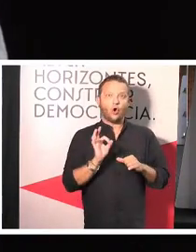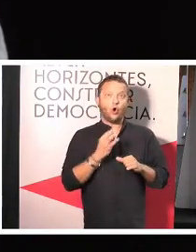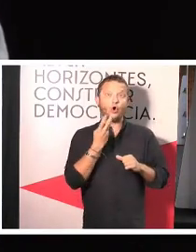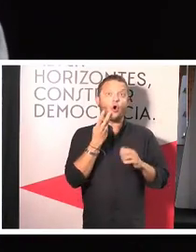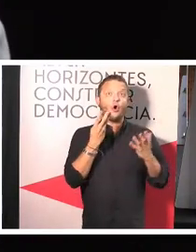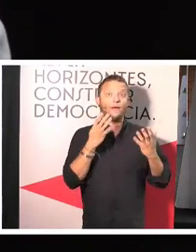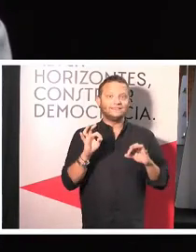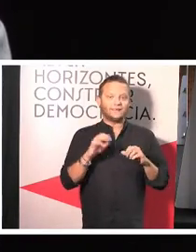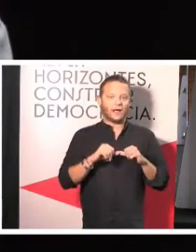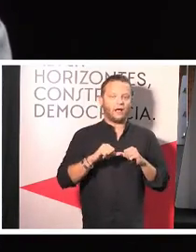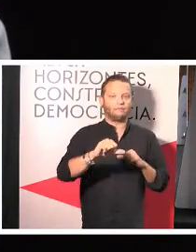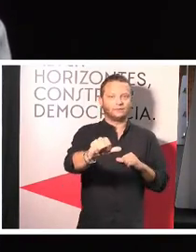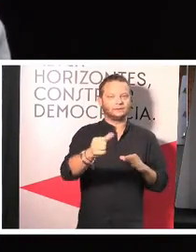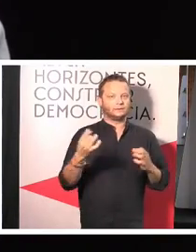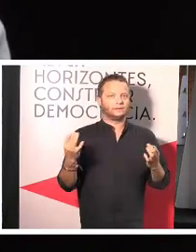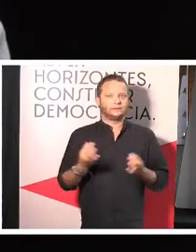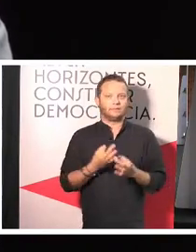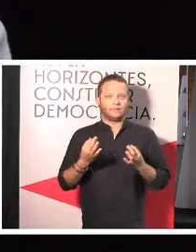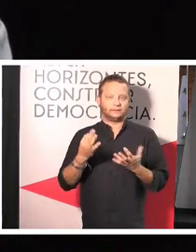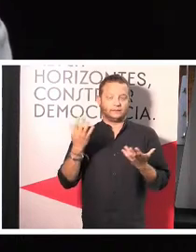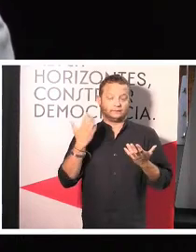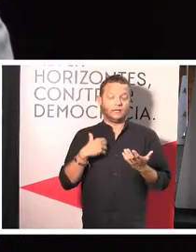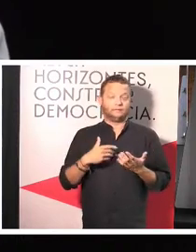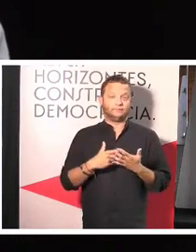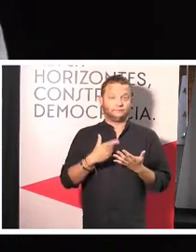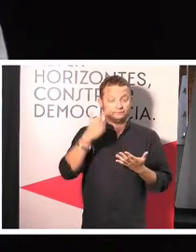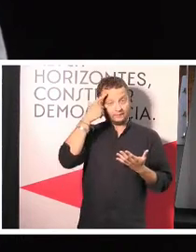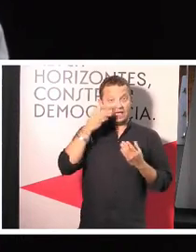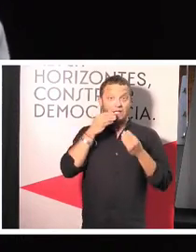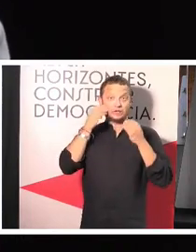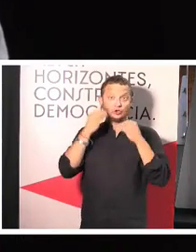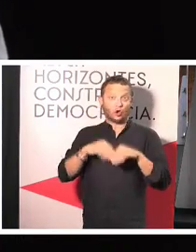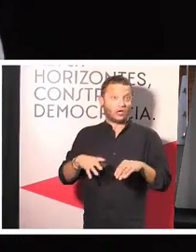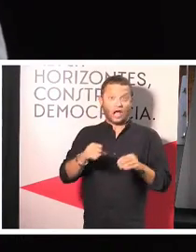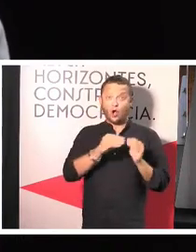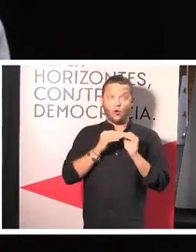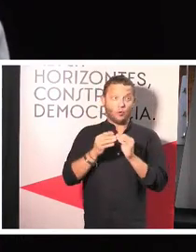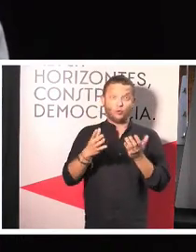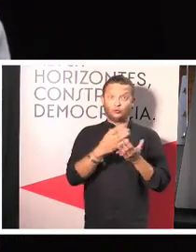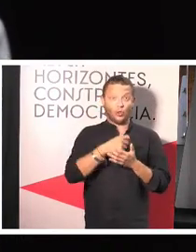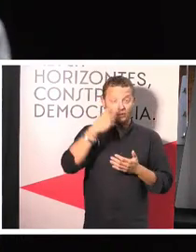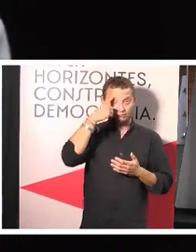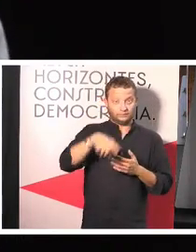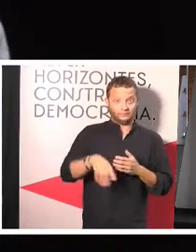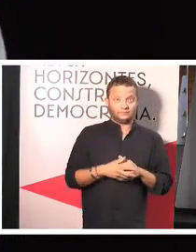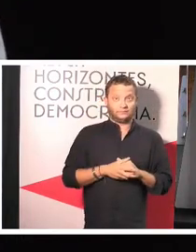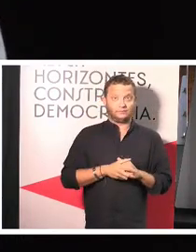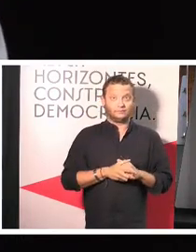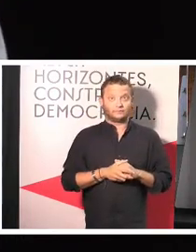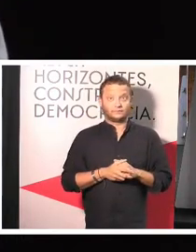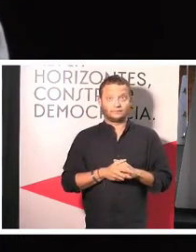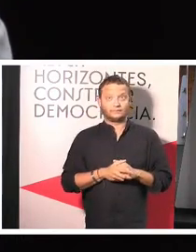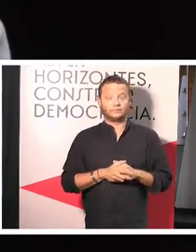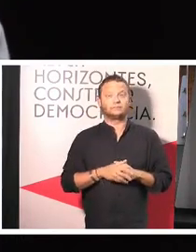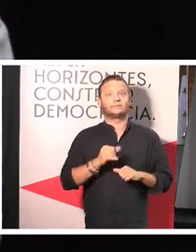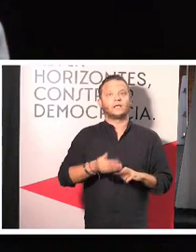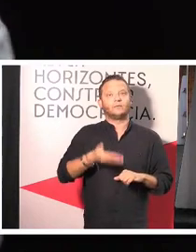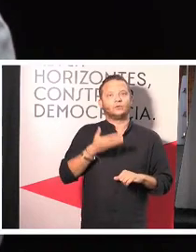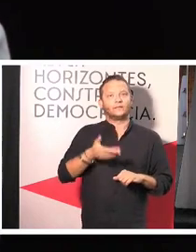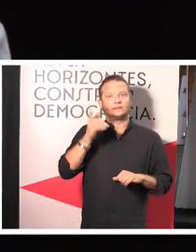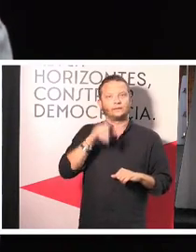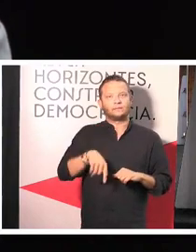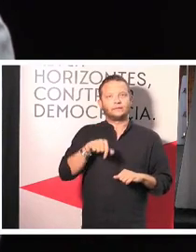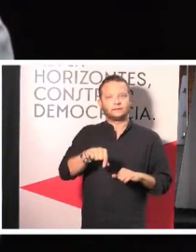años 90, yo creo que ya es historia del común, ¿no? Y creo que es importante también tomar